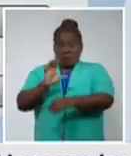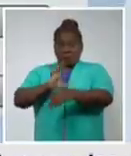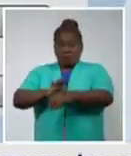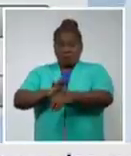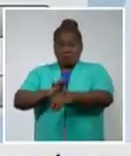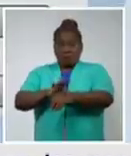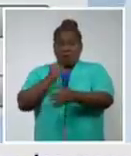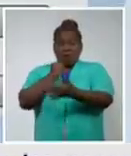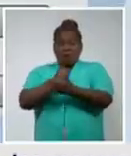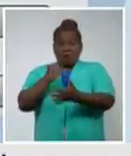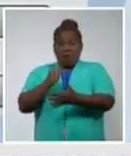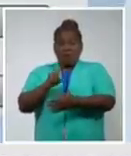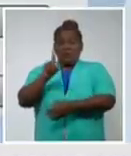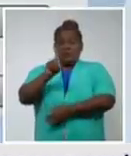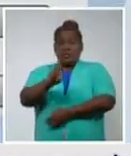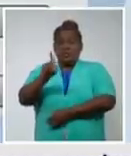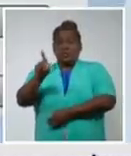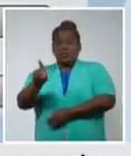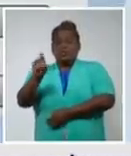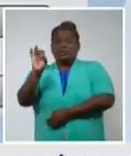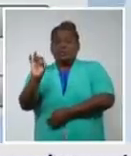a